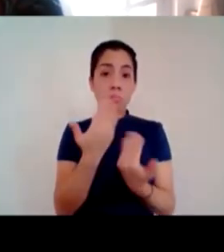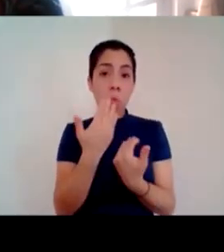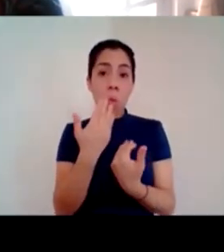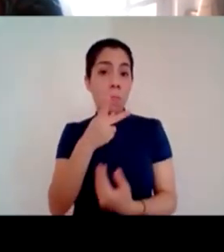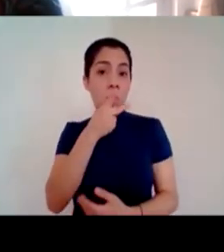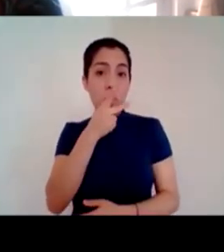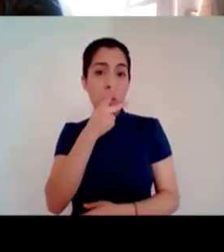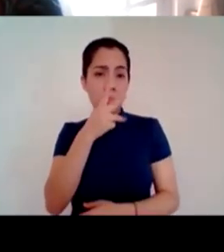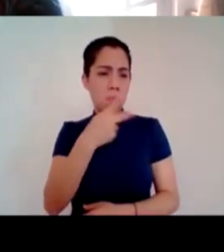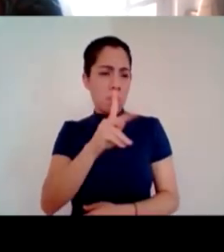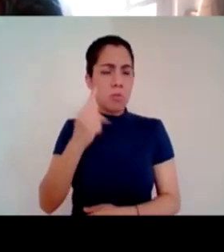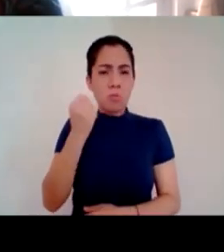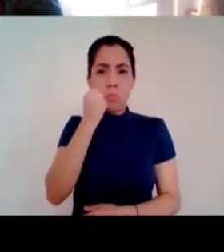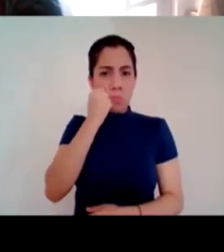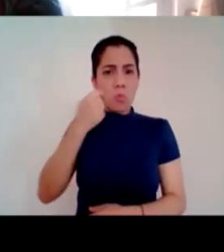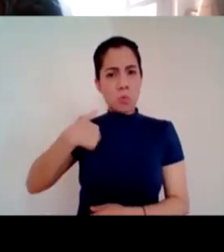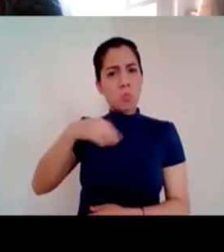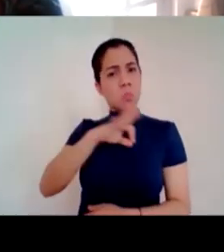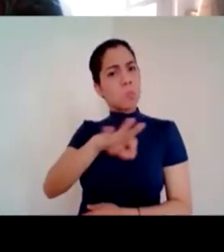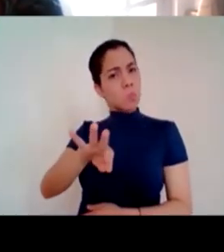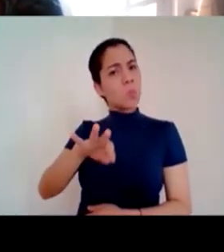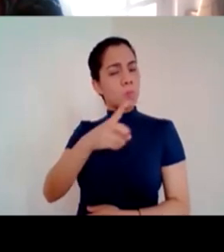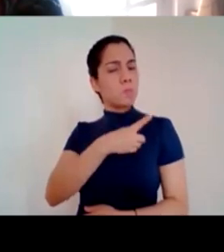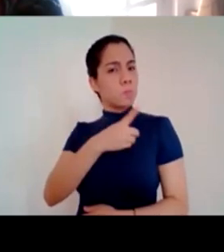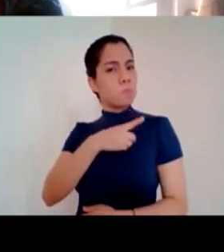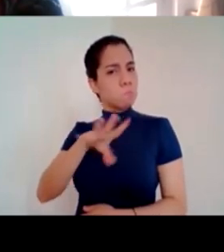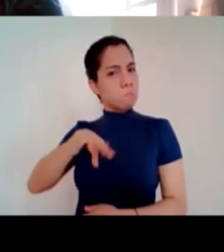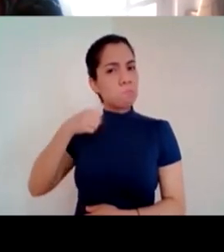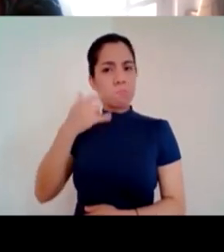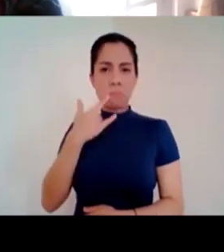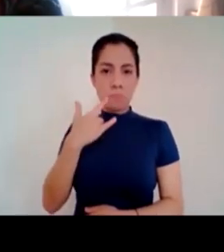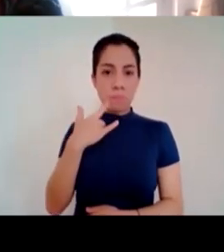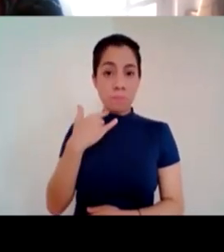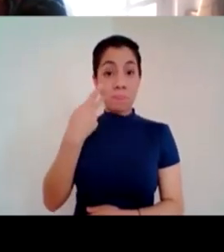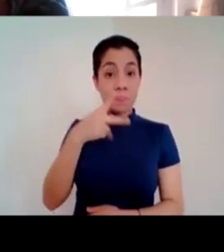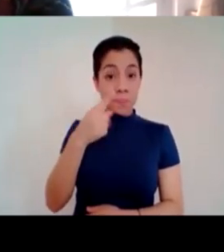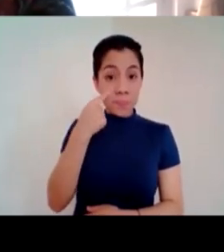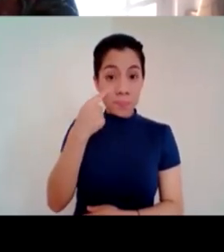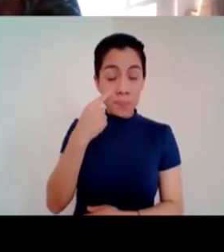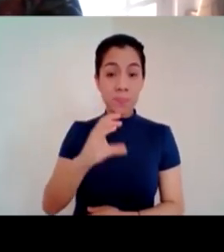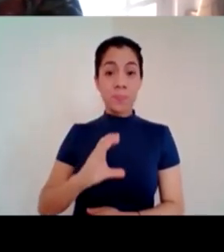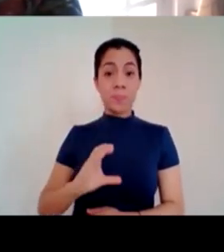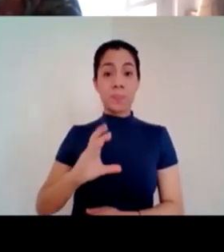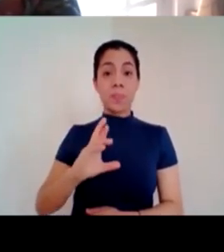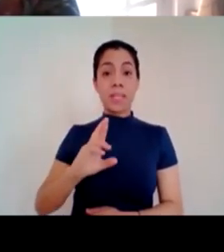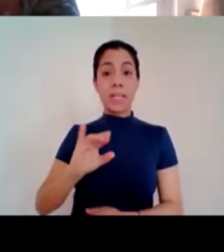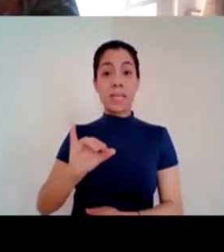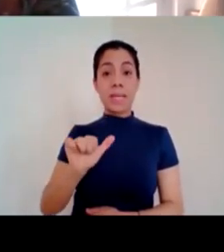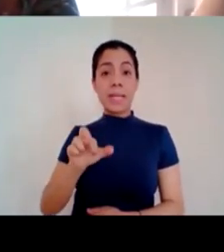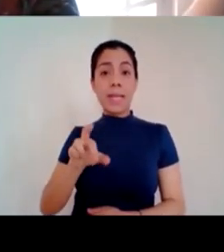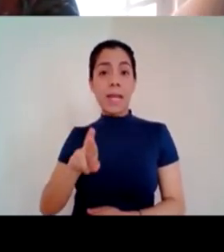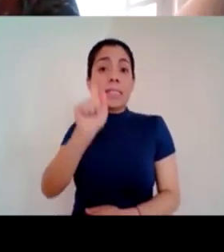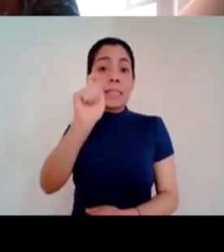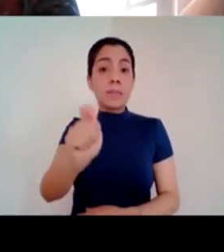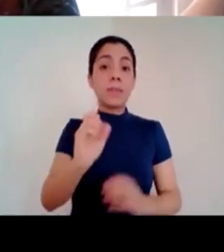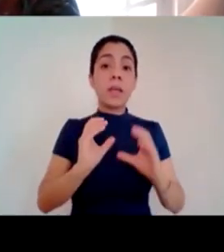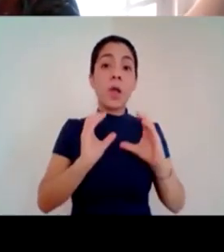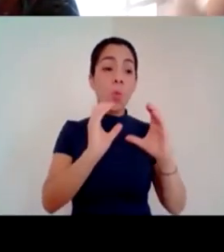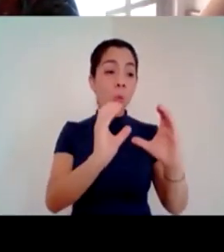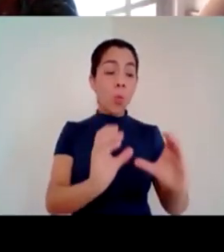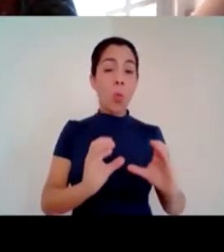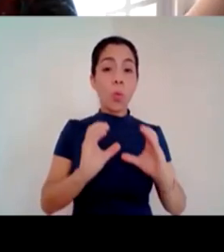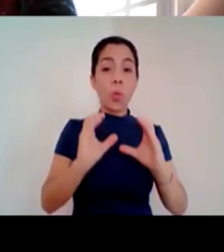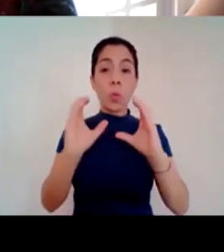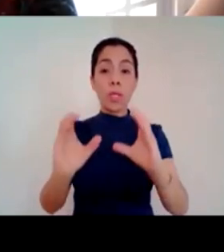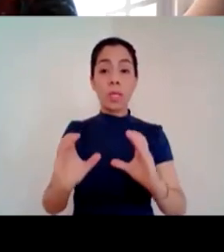pero miren crianza significa cuidar criar es cuidar y hay